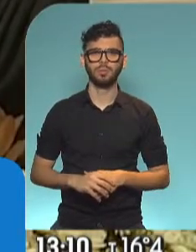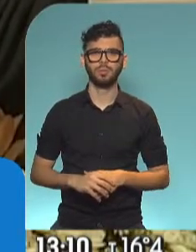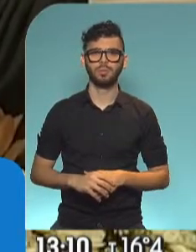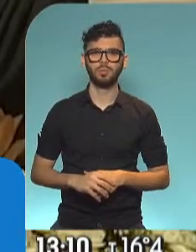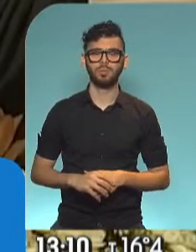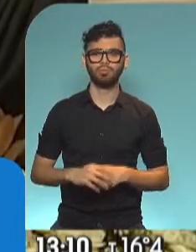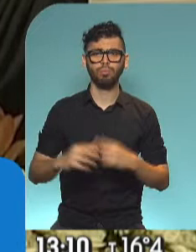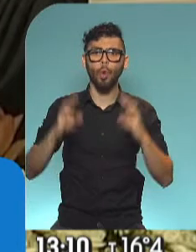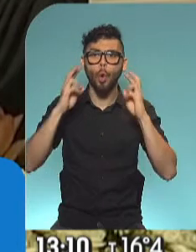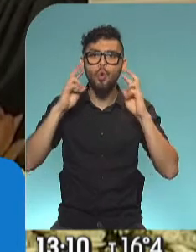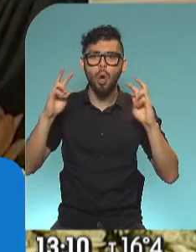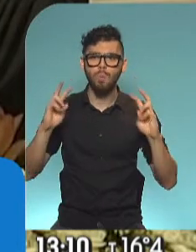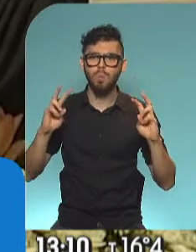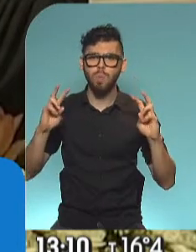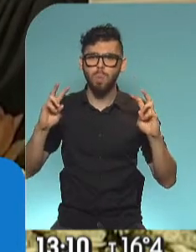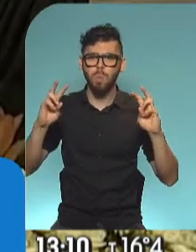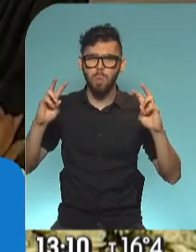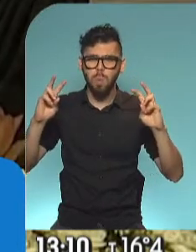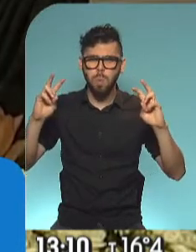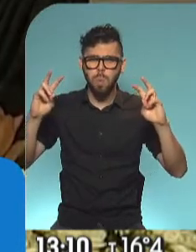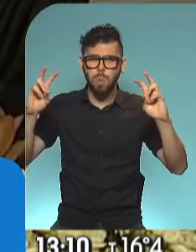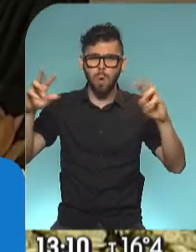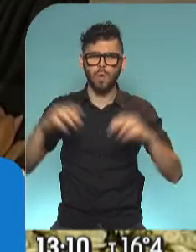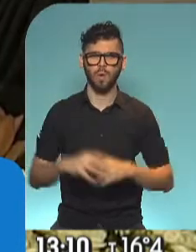Va subiendo el tono.